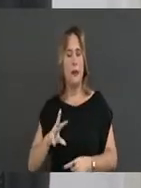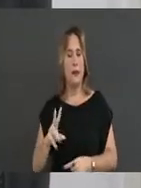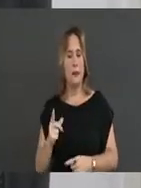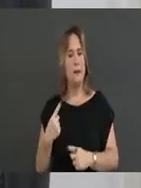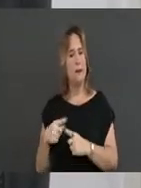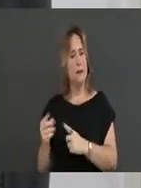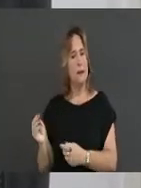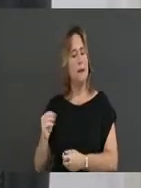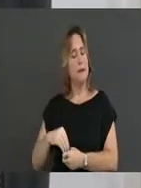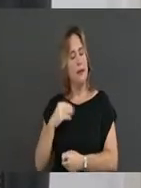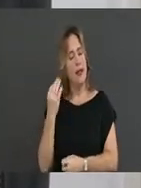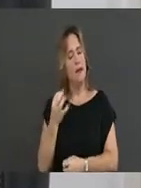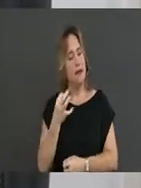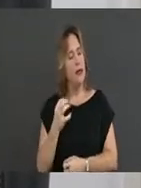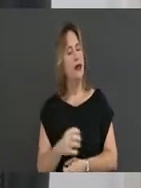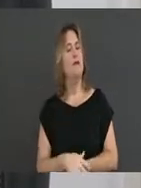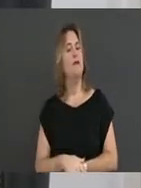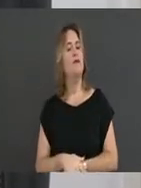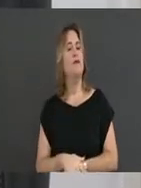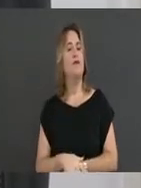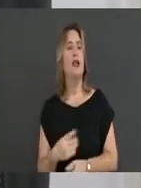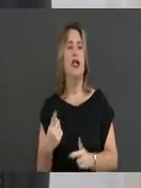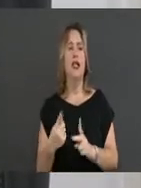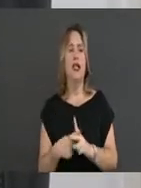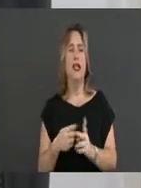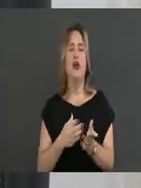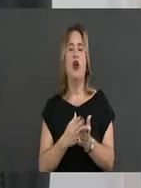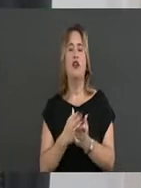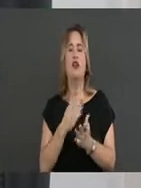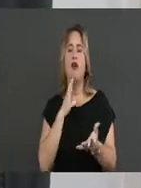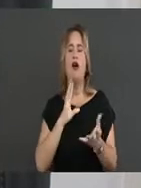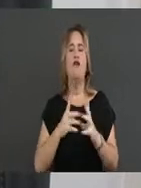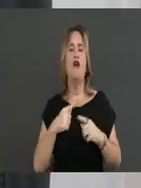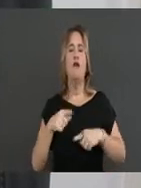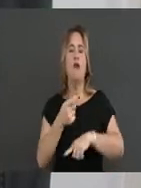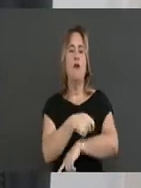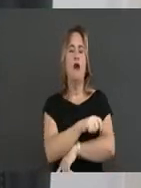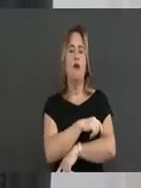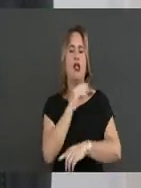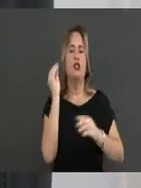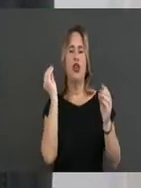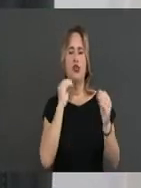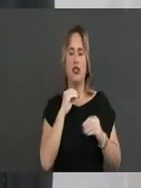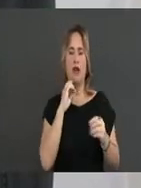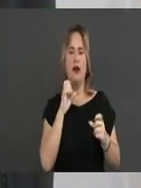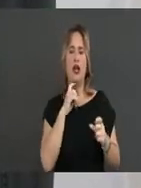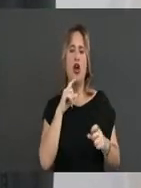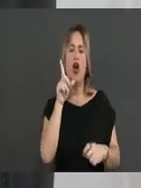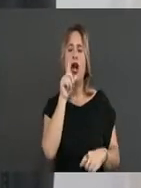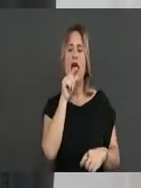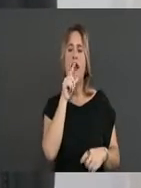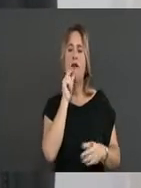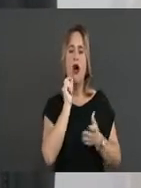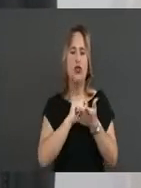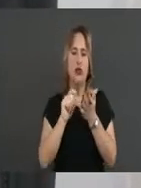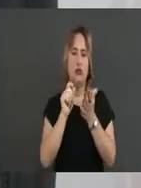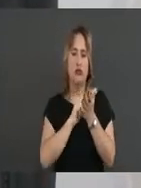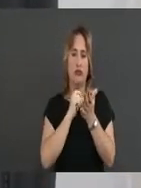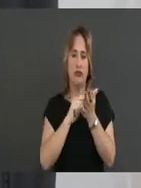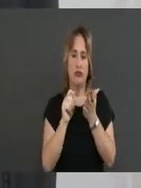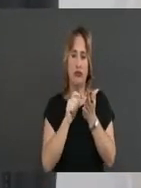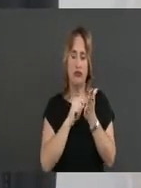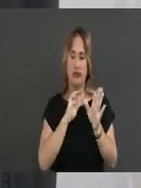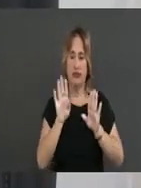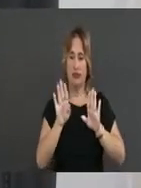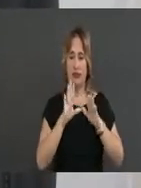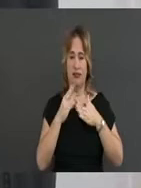también explicamos, y que continuamos por el mecanismo que la población conoce con el pollo que reciben las cadenas de